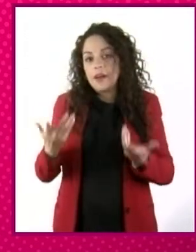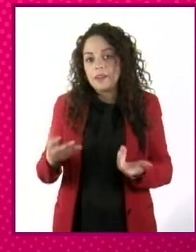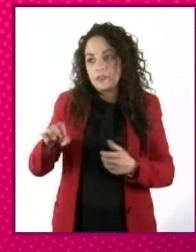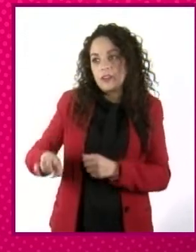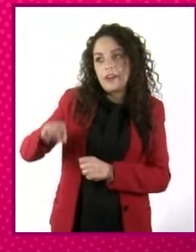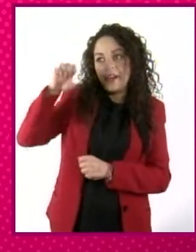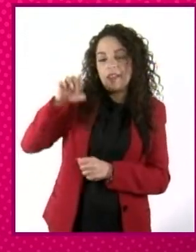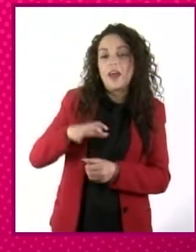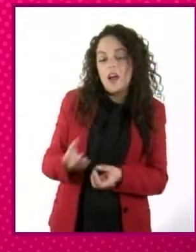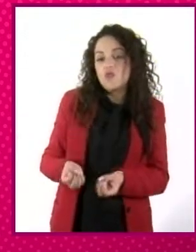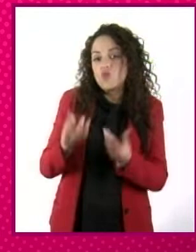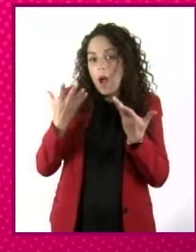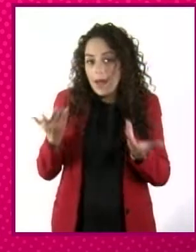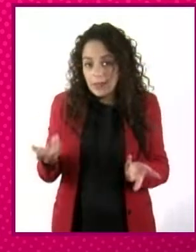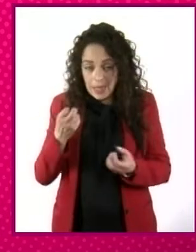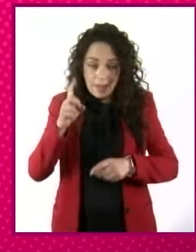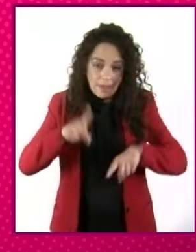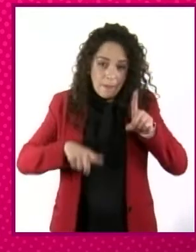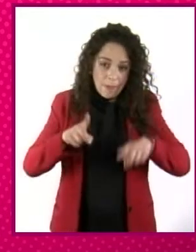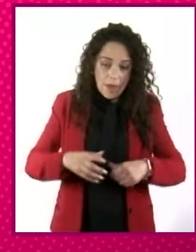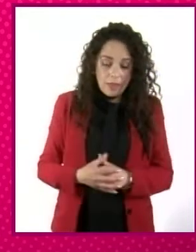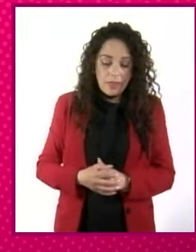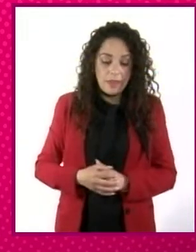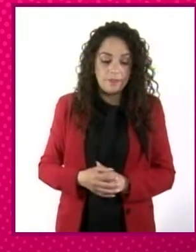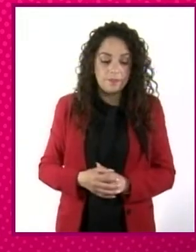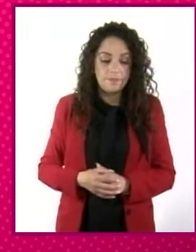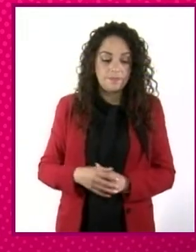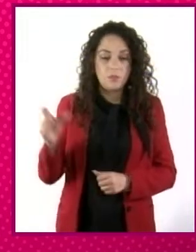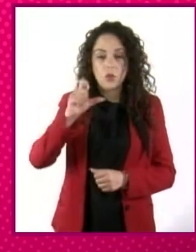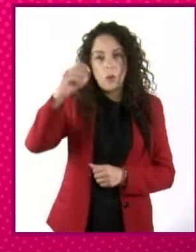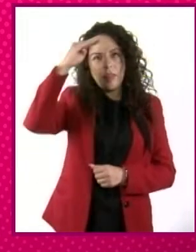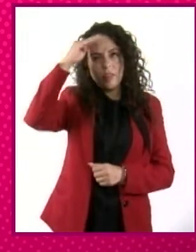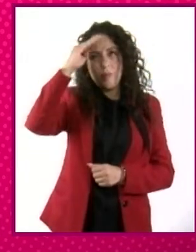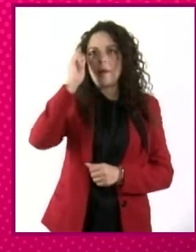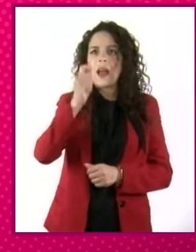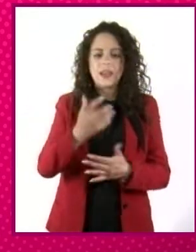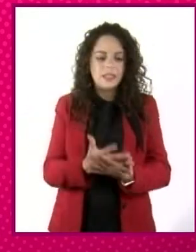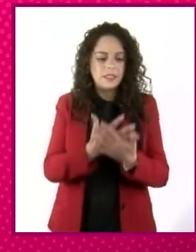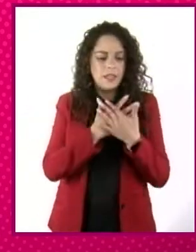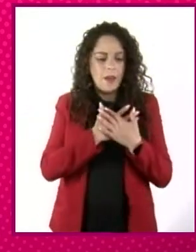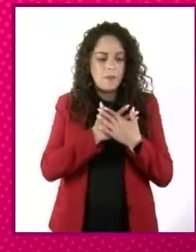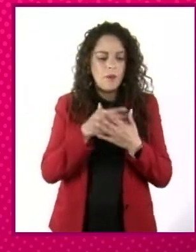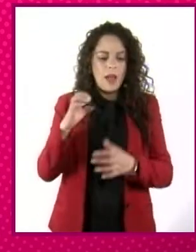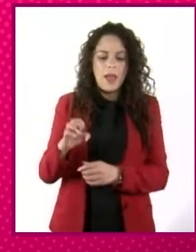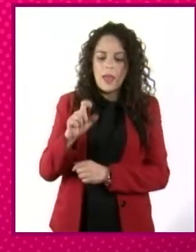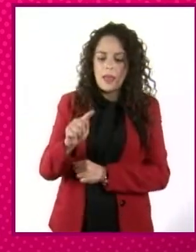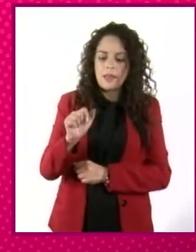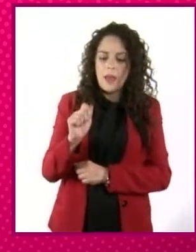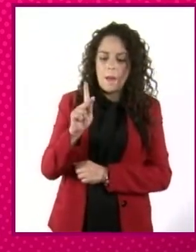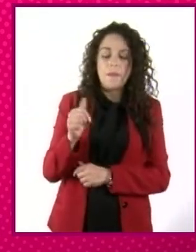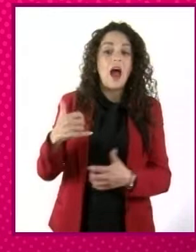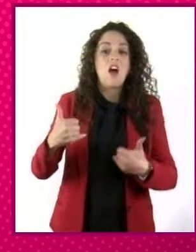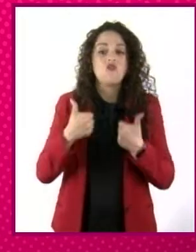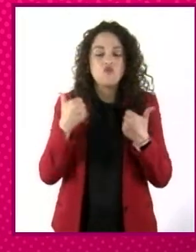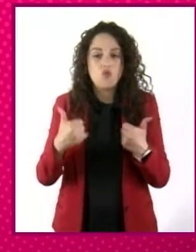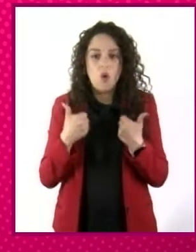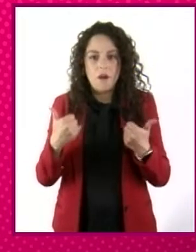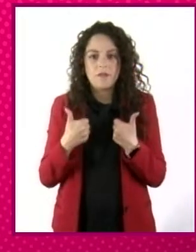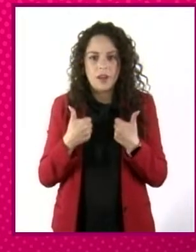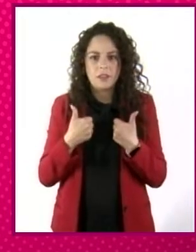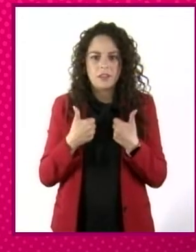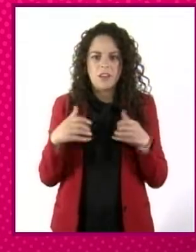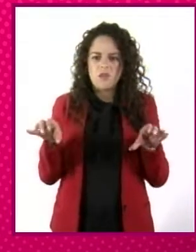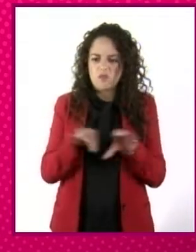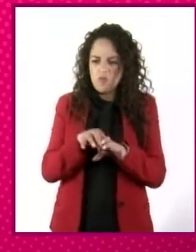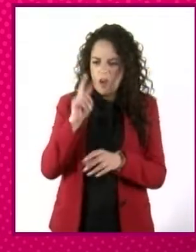veces pasa que cuando se piensa en el amor en la etapa adolescente es mirado de una forma